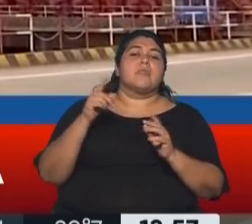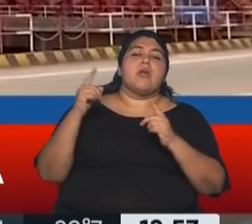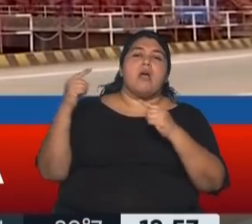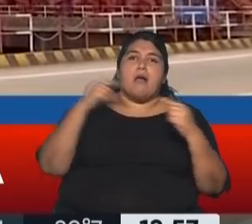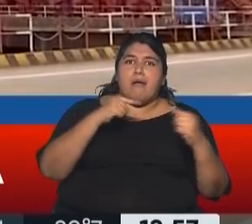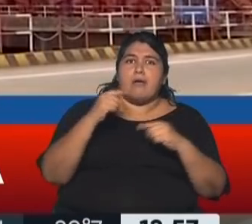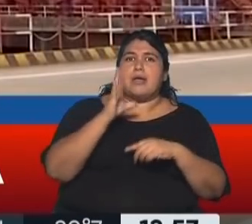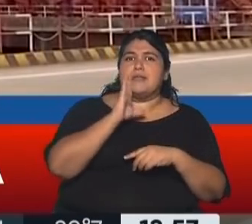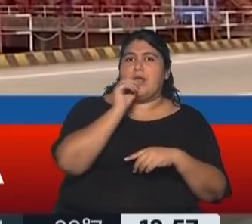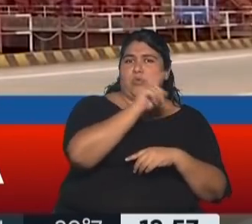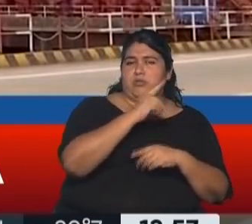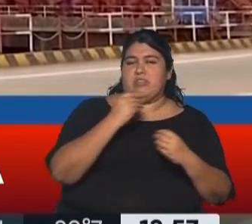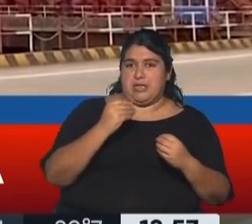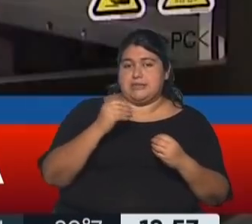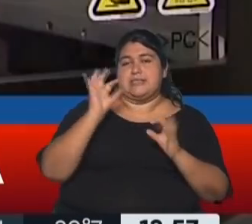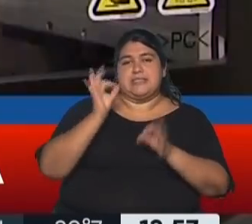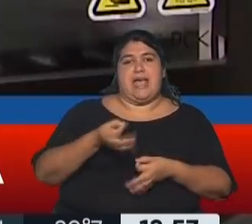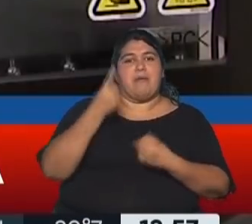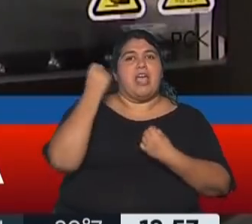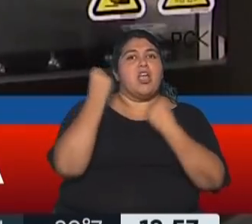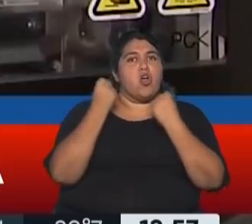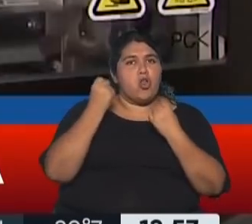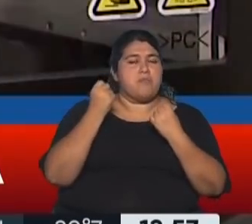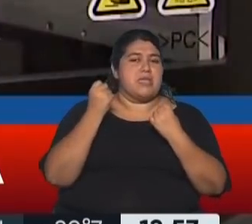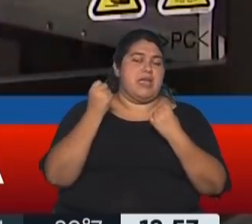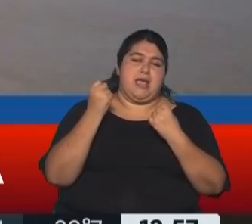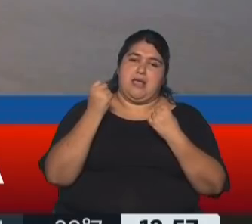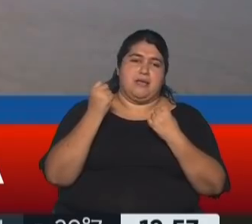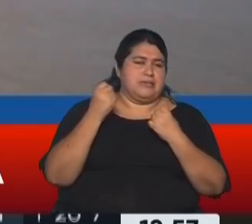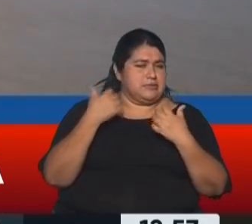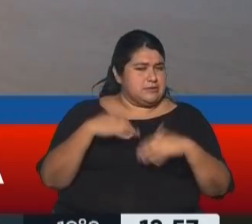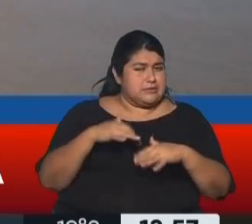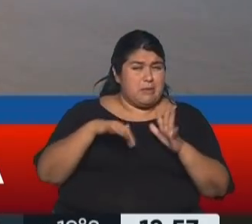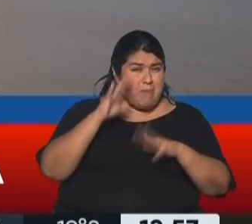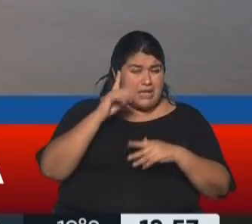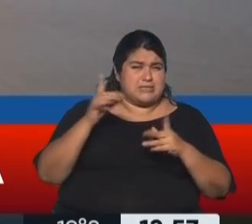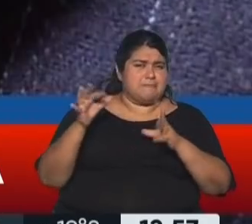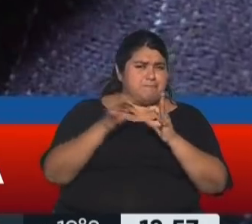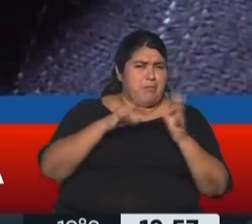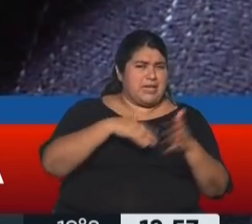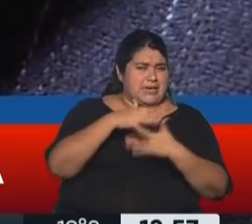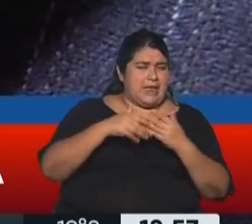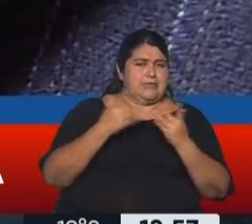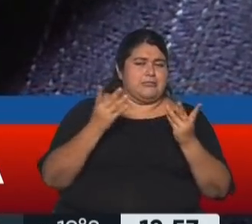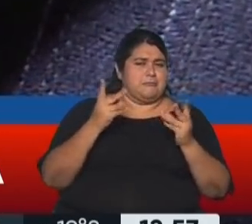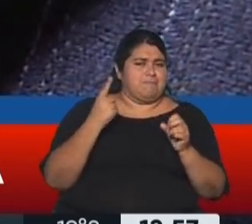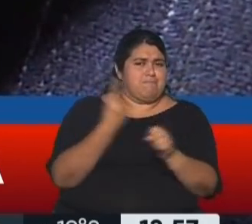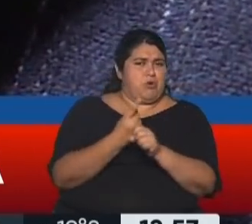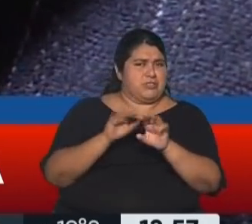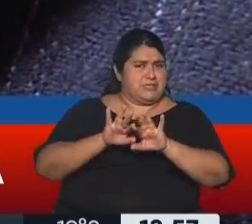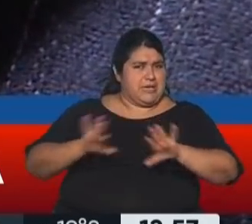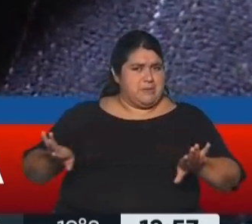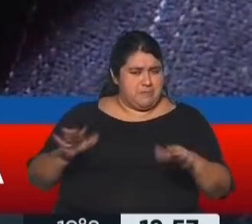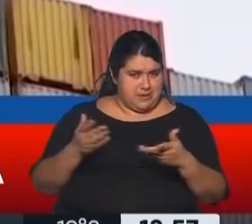con Washington, porque sabe que su economía y la estadounidense están tan entrelazadas que resulta casi imposible